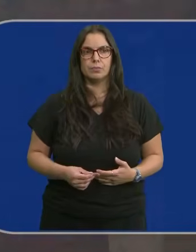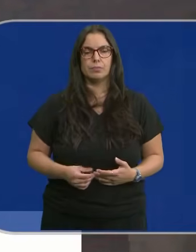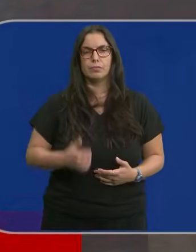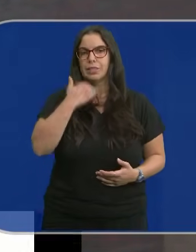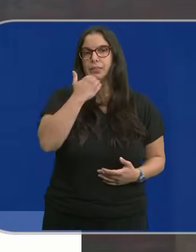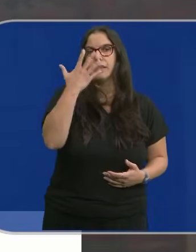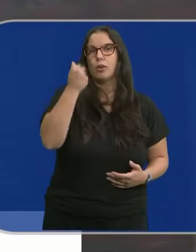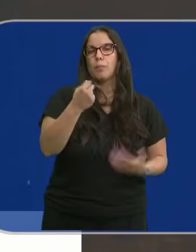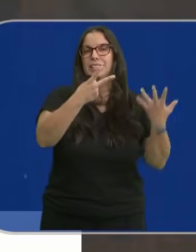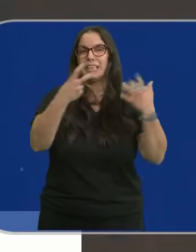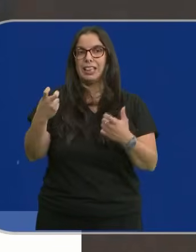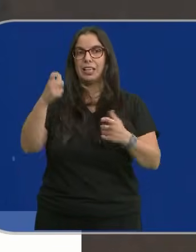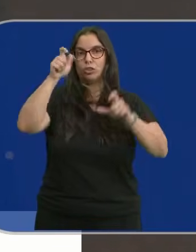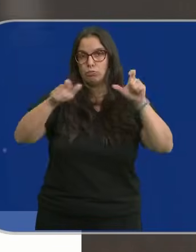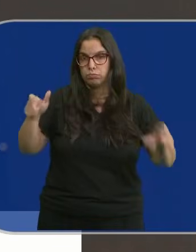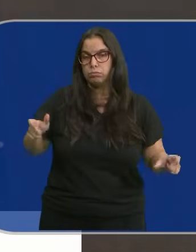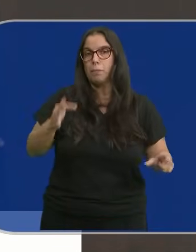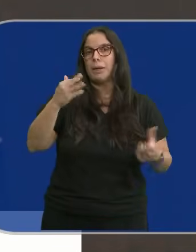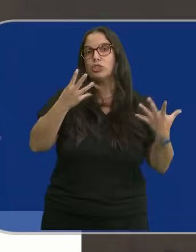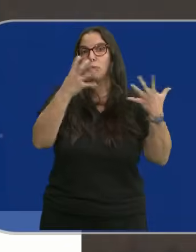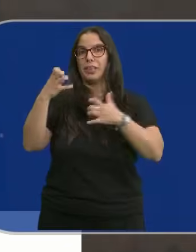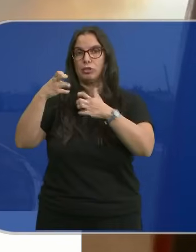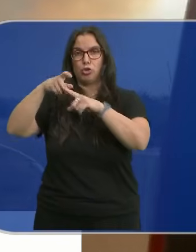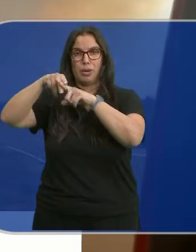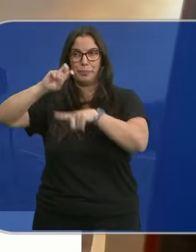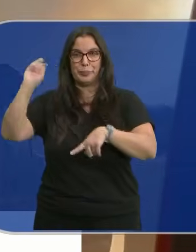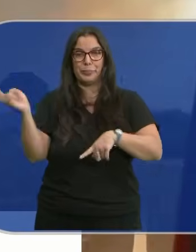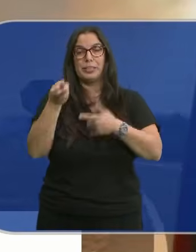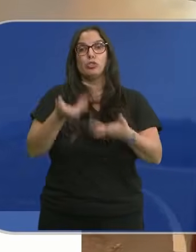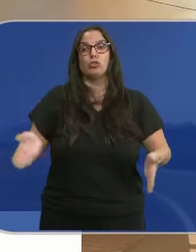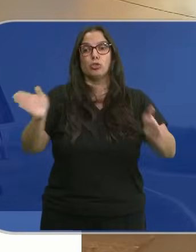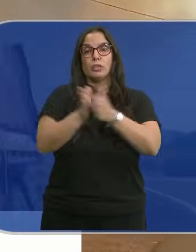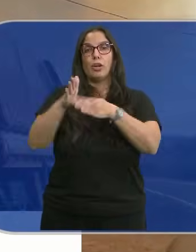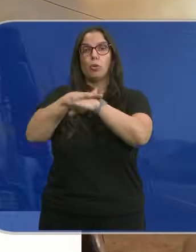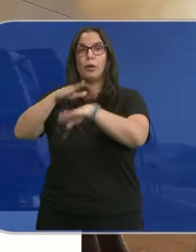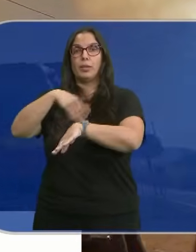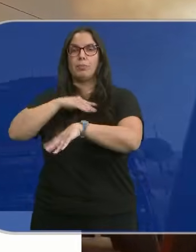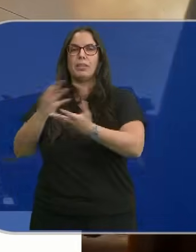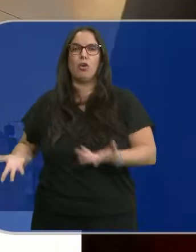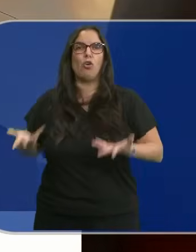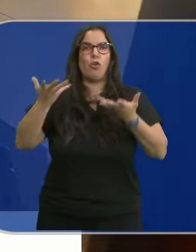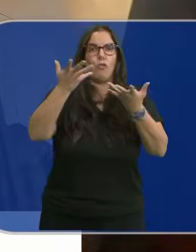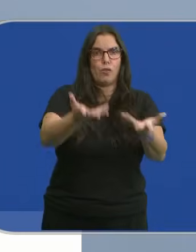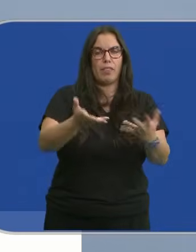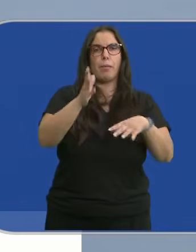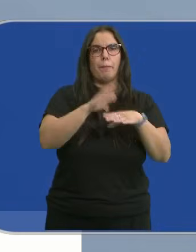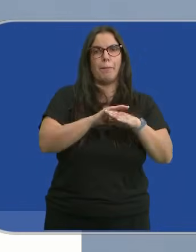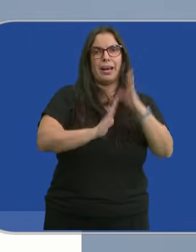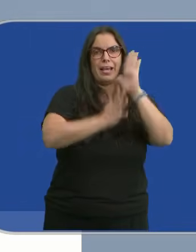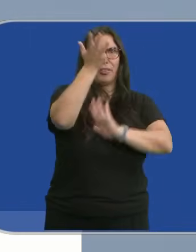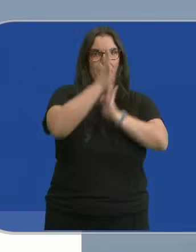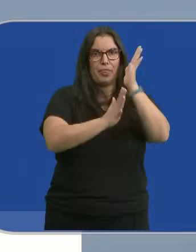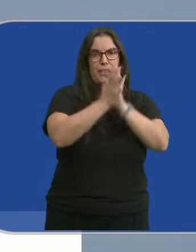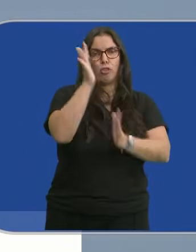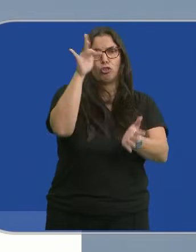Casi 5.700 efectivos y más de 900 medios. Esa ha sido la aportación del Gobierno de España al dispositivo de extinción de